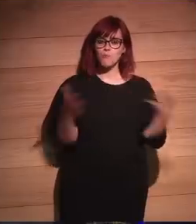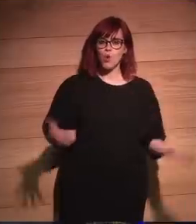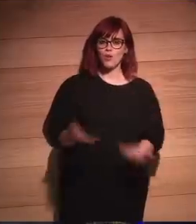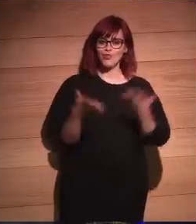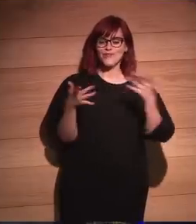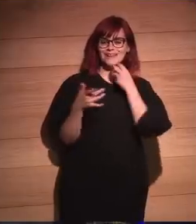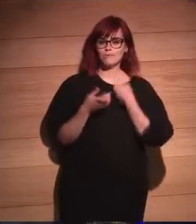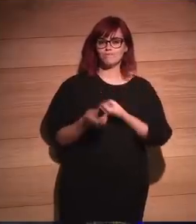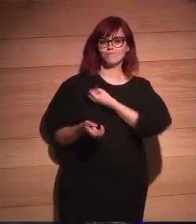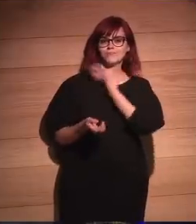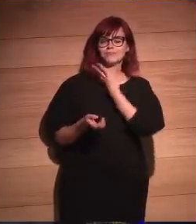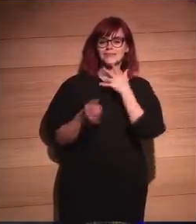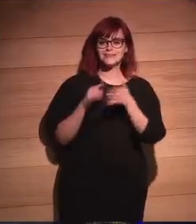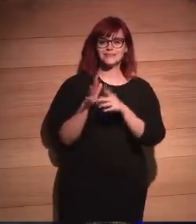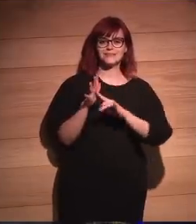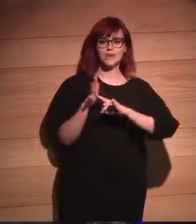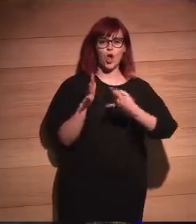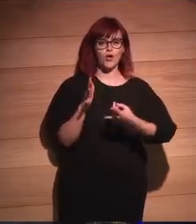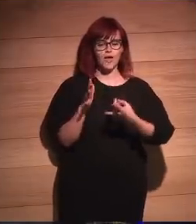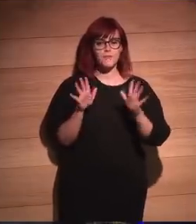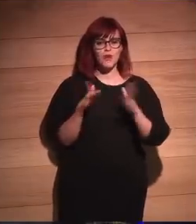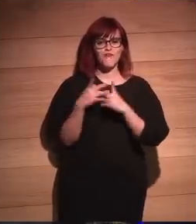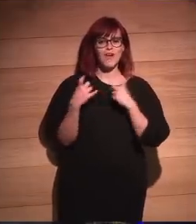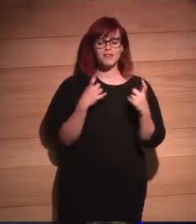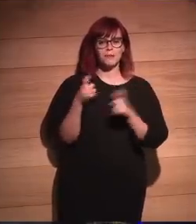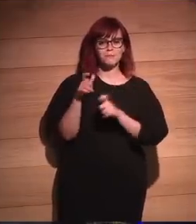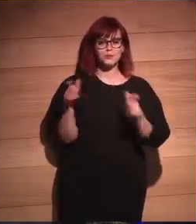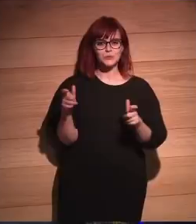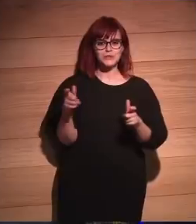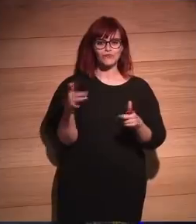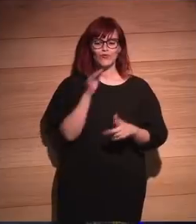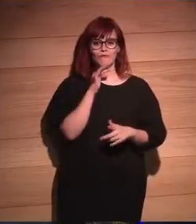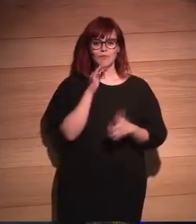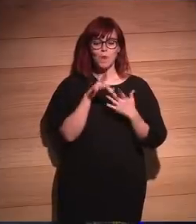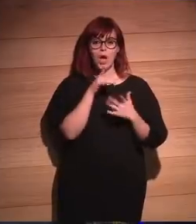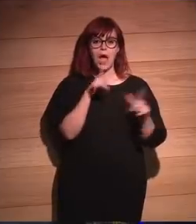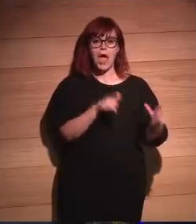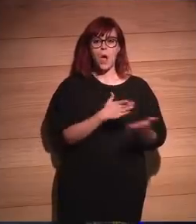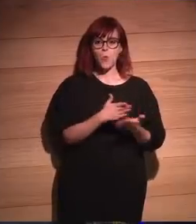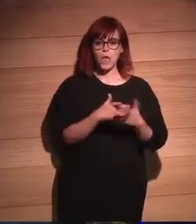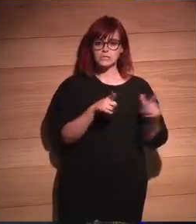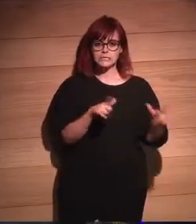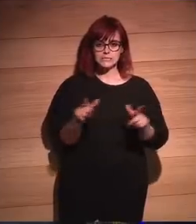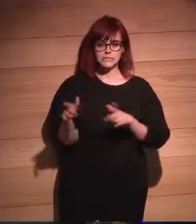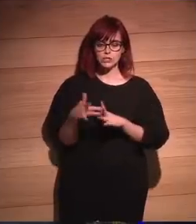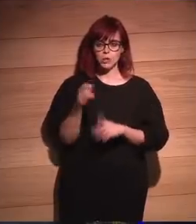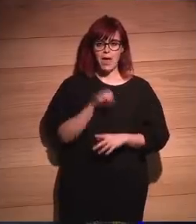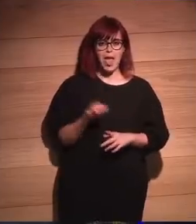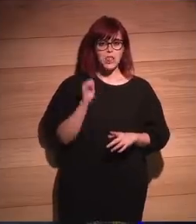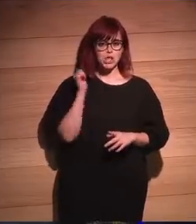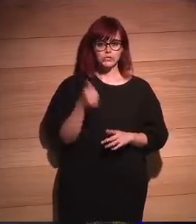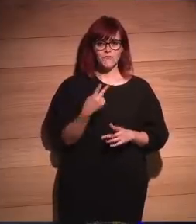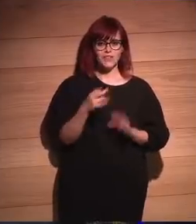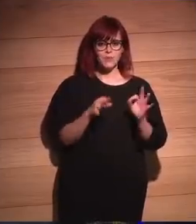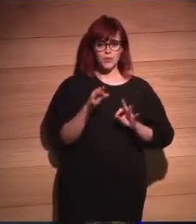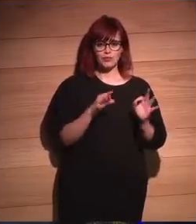vocaciones tecnológicas y seguimos dejando de lado a una buena parte de la población, porque a las aulas, que yo tengo al menos año tras año sigue habiendo